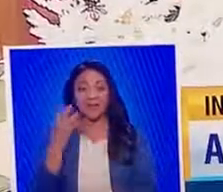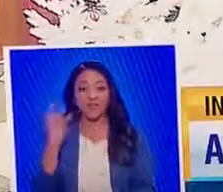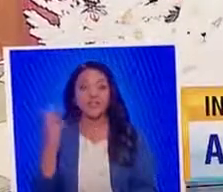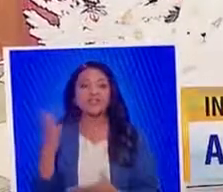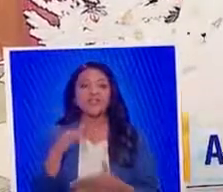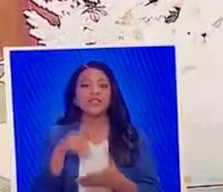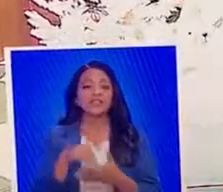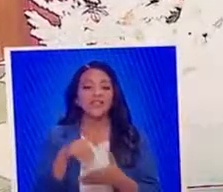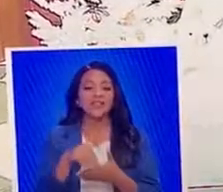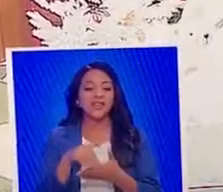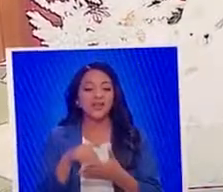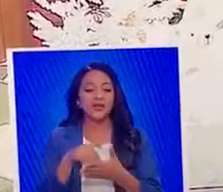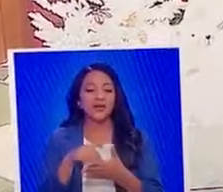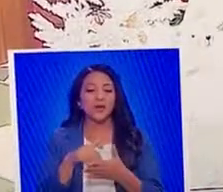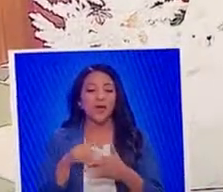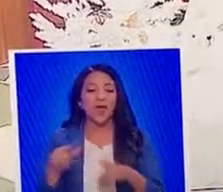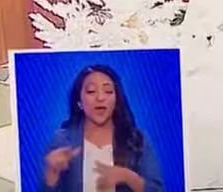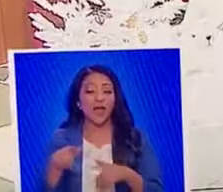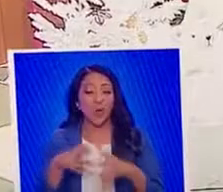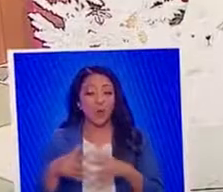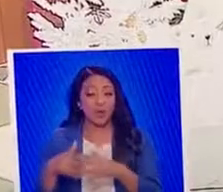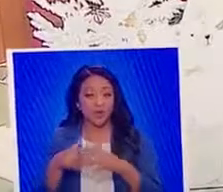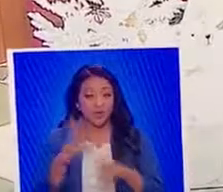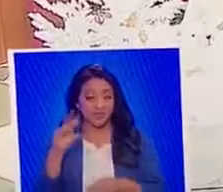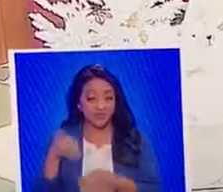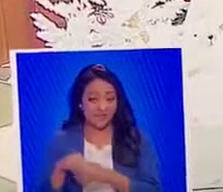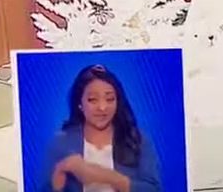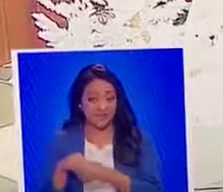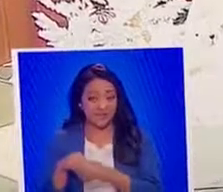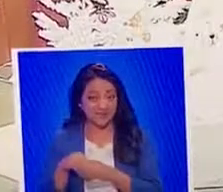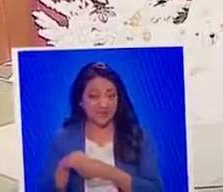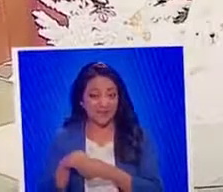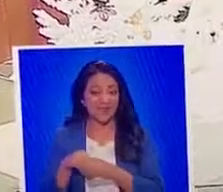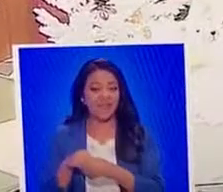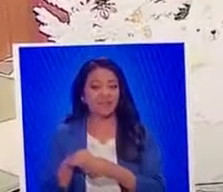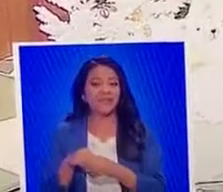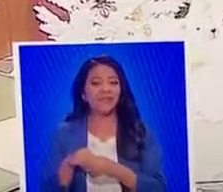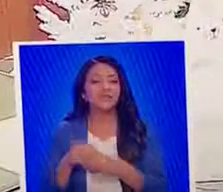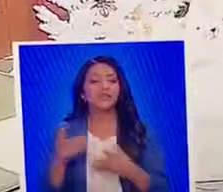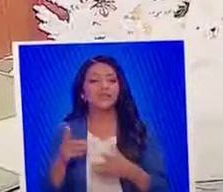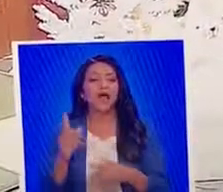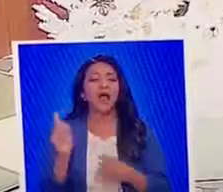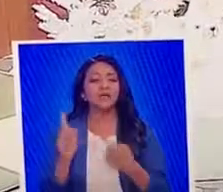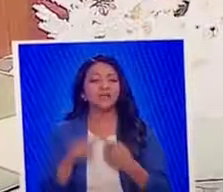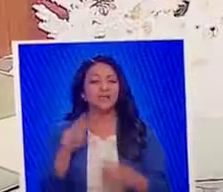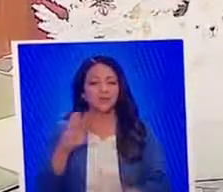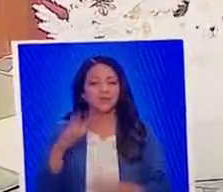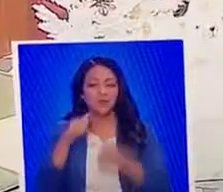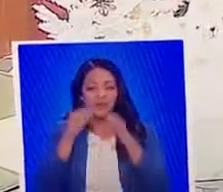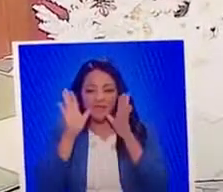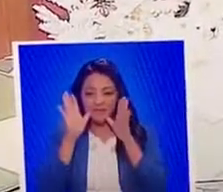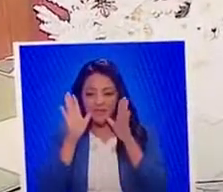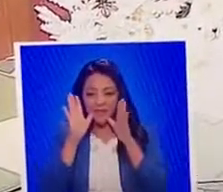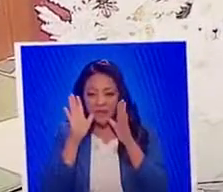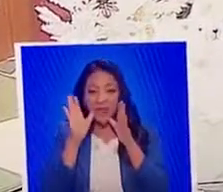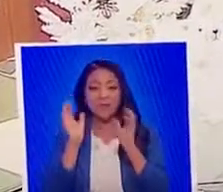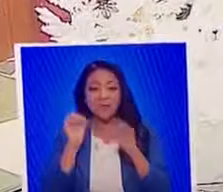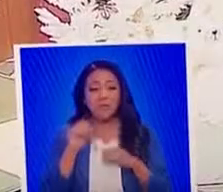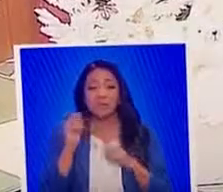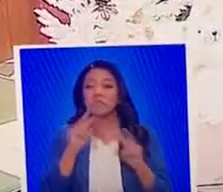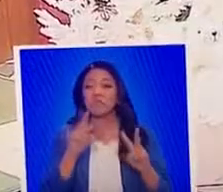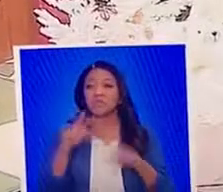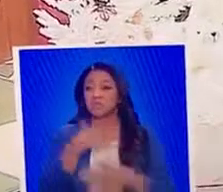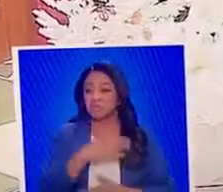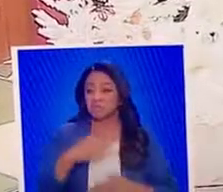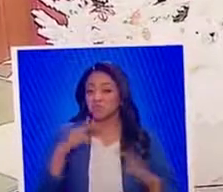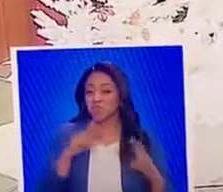Centro Comercial Naciones Unidas, un evento gratuito que se realizará hasta el 24 de diciembre. Una excelente opción para su fin de semana, así como